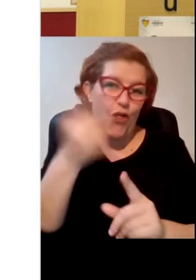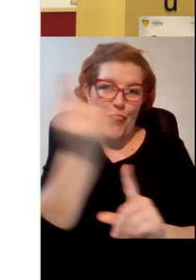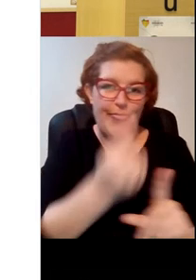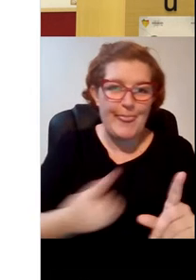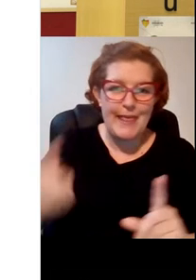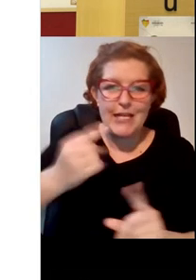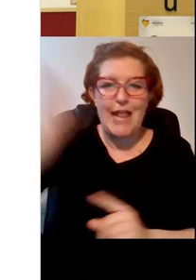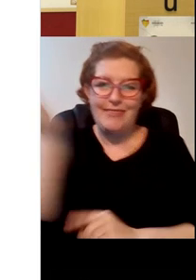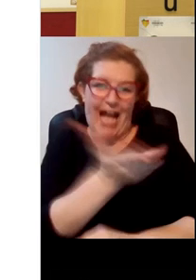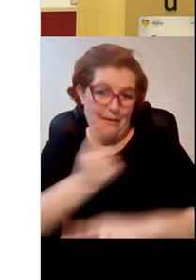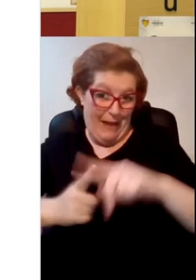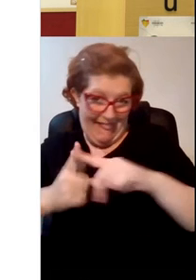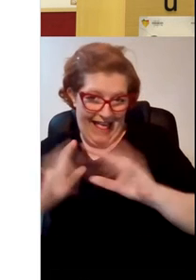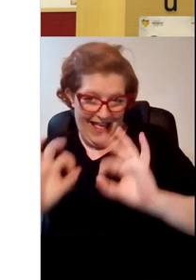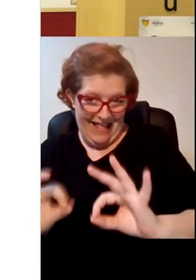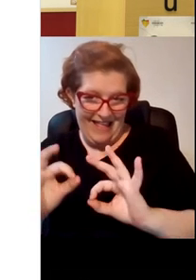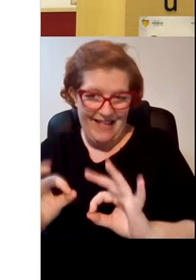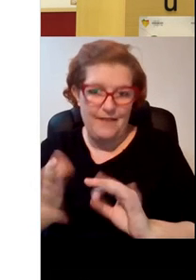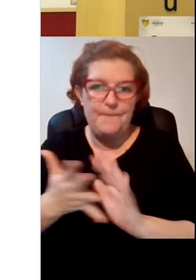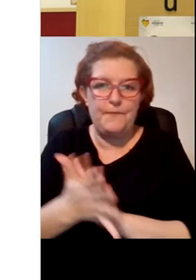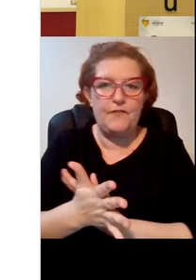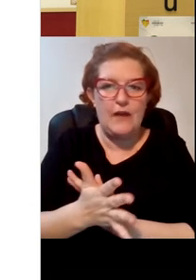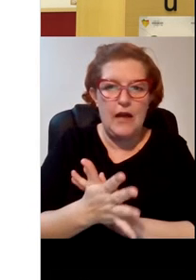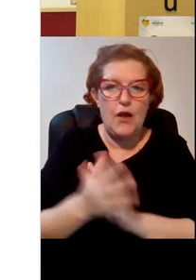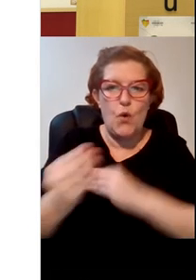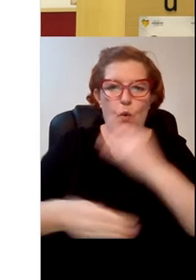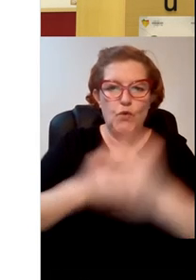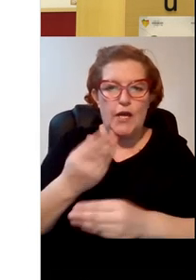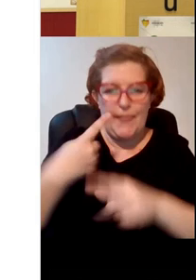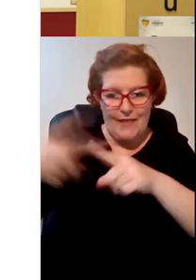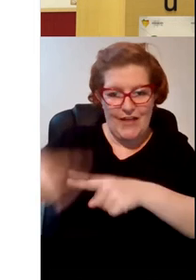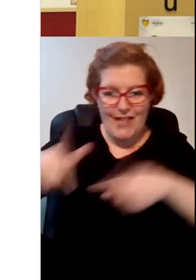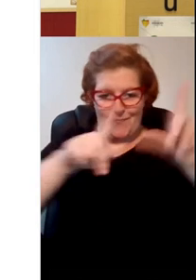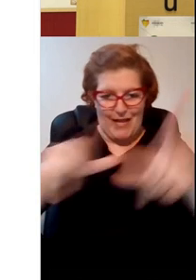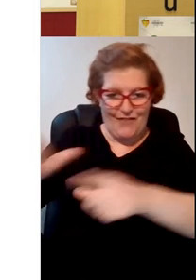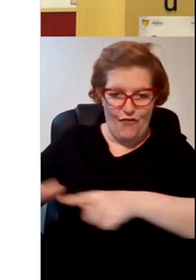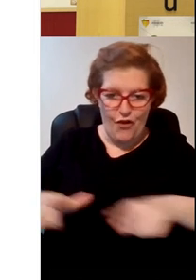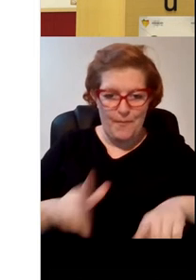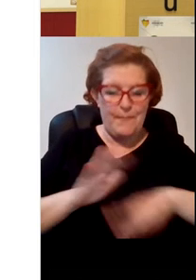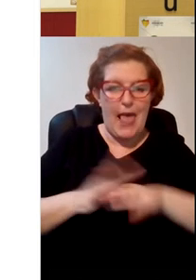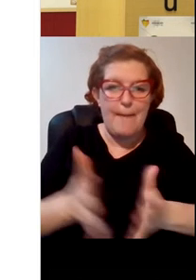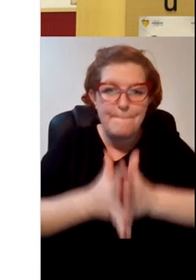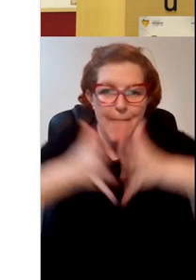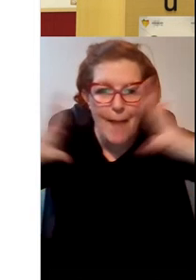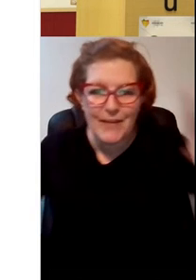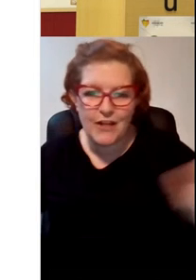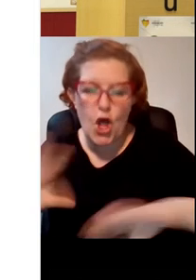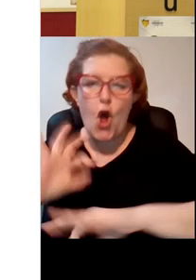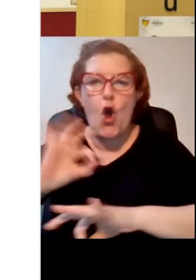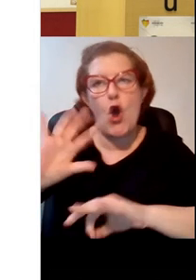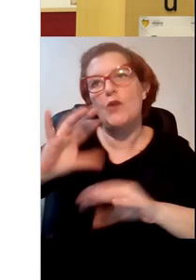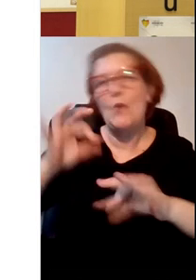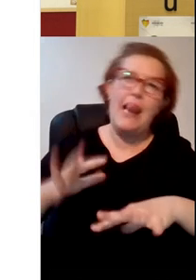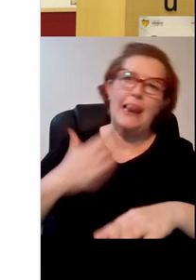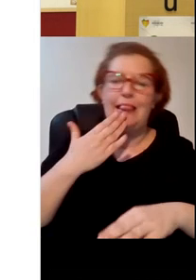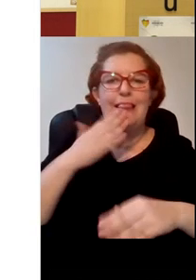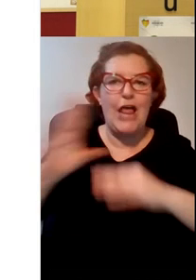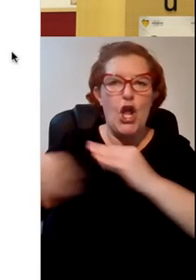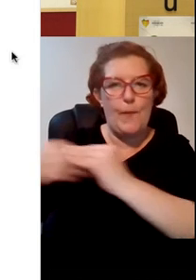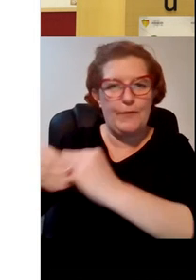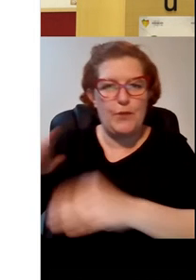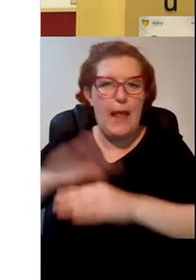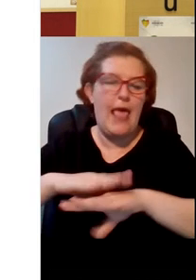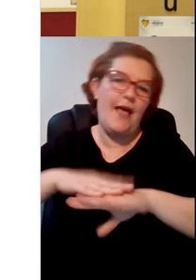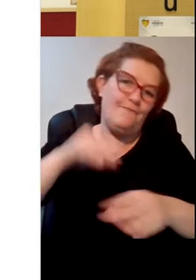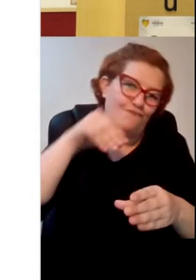transmedia un diseño transmedia utilizando diferentes plataformas de ampliación o de complemento del contenido